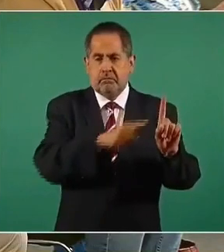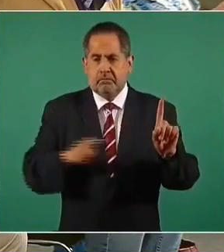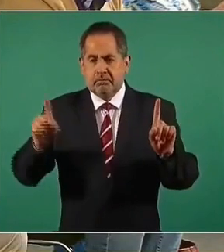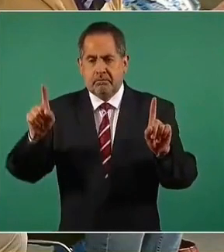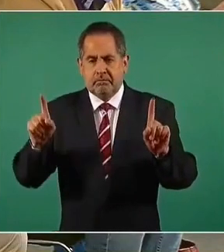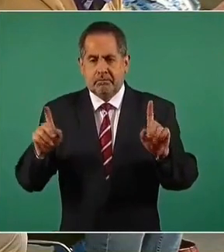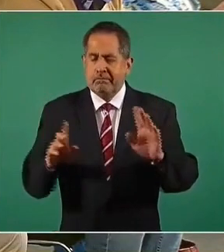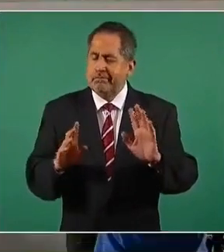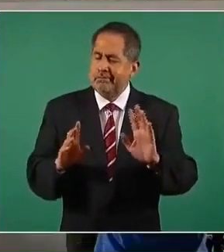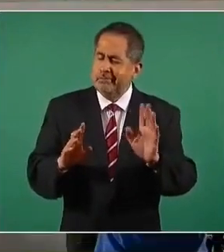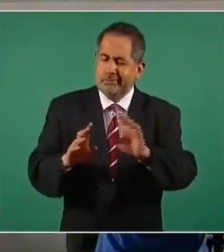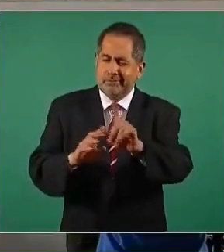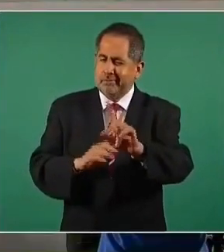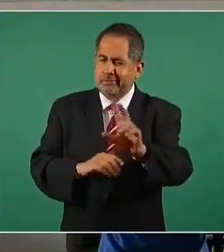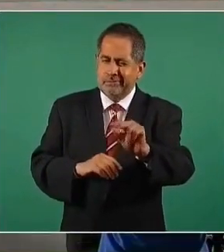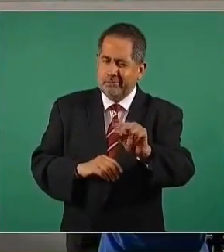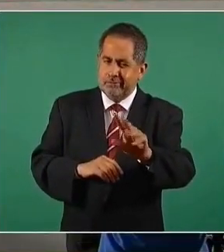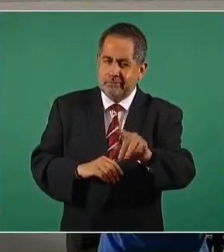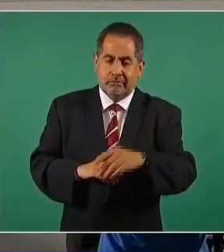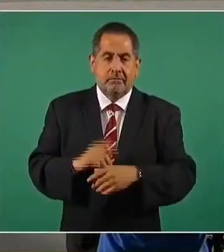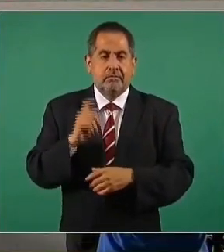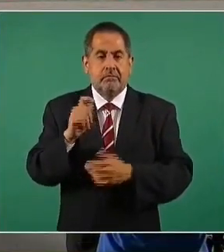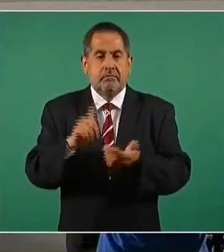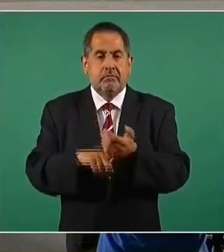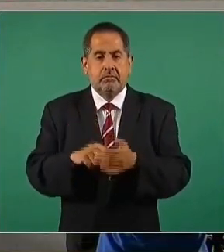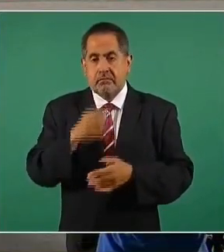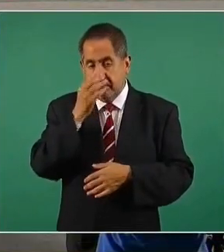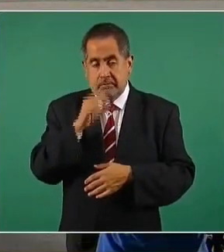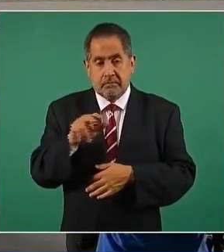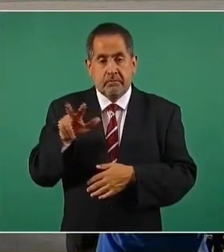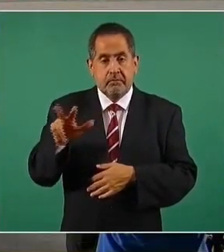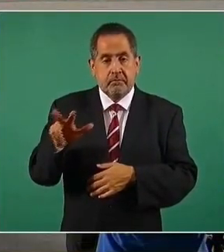pero aquí estamos hablando de 18.